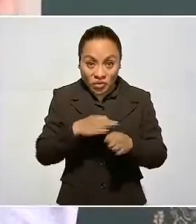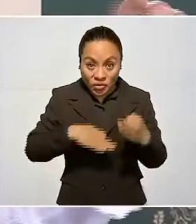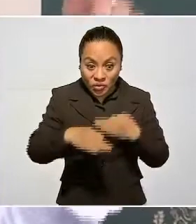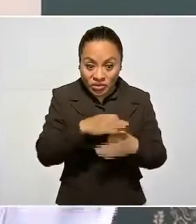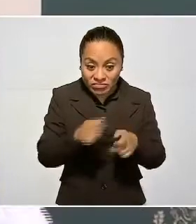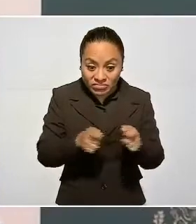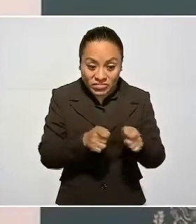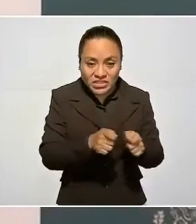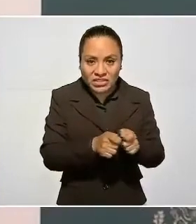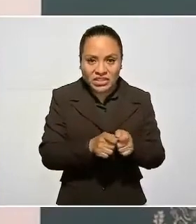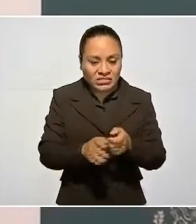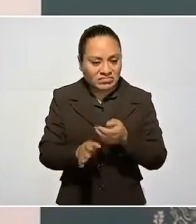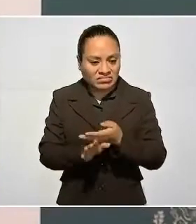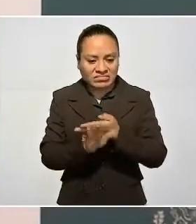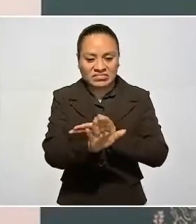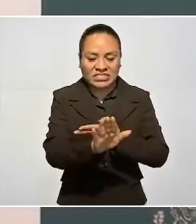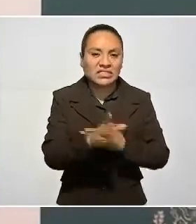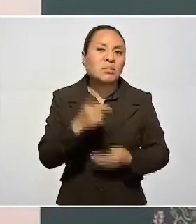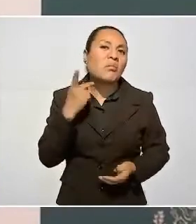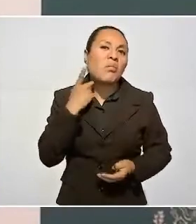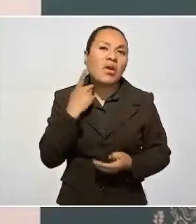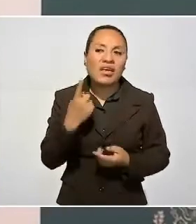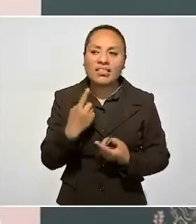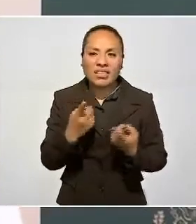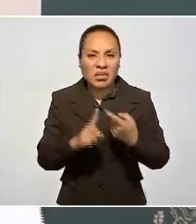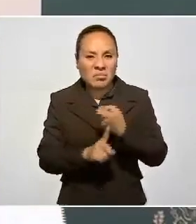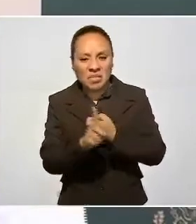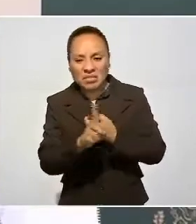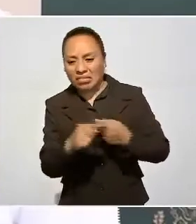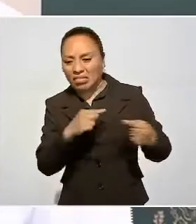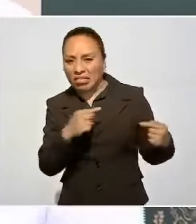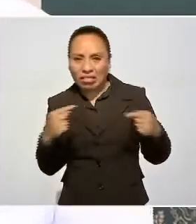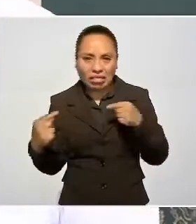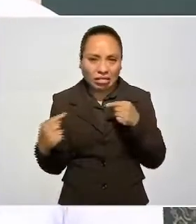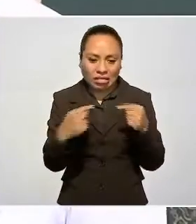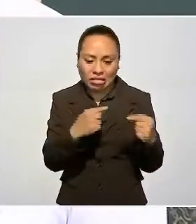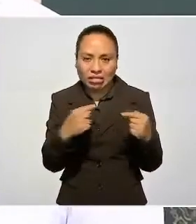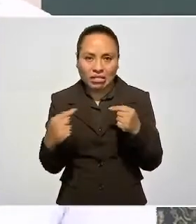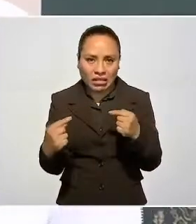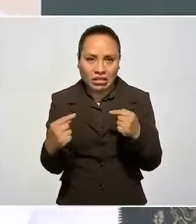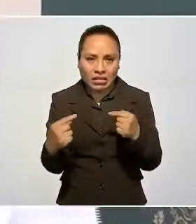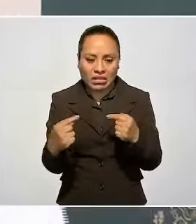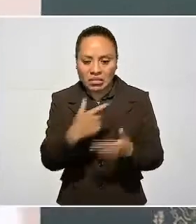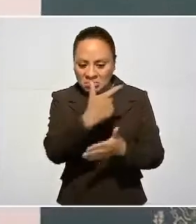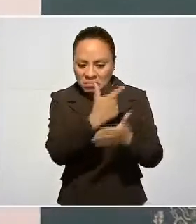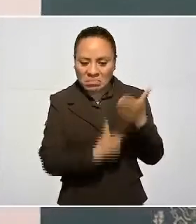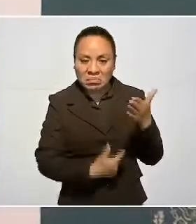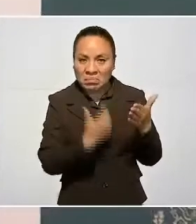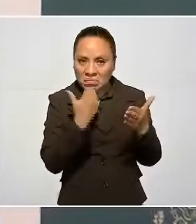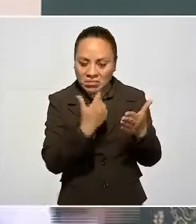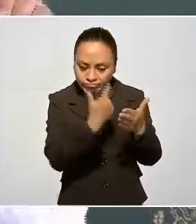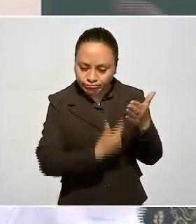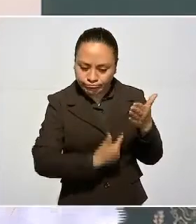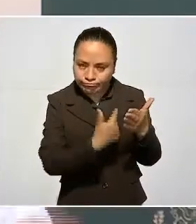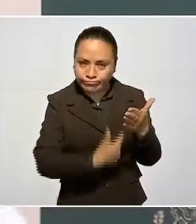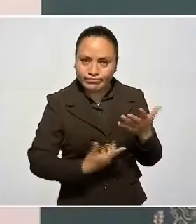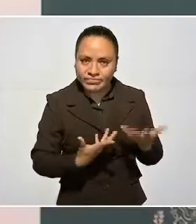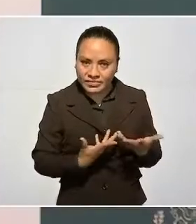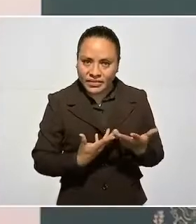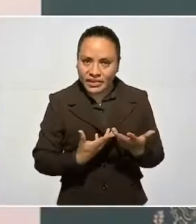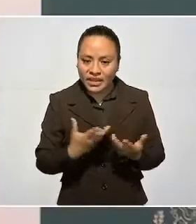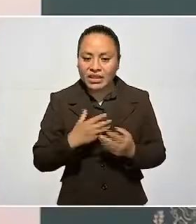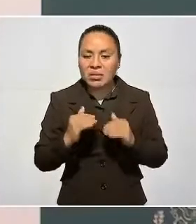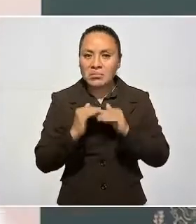se rechaza la politiquería de los dimes y diretes y se rinden cuentas y resultados como lo marca